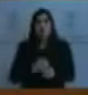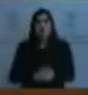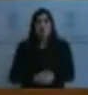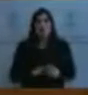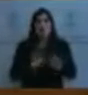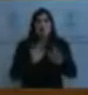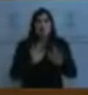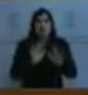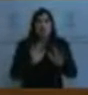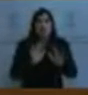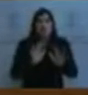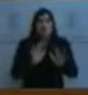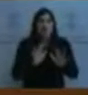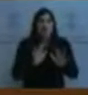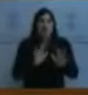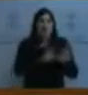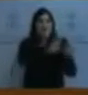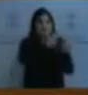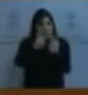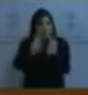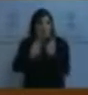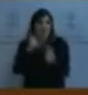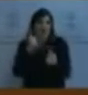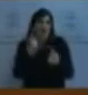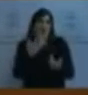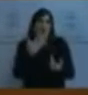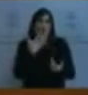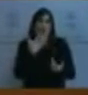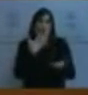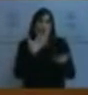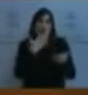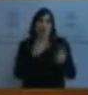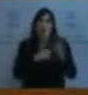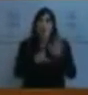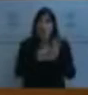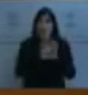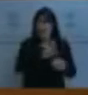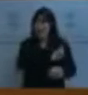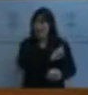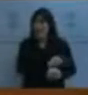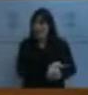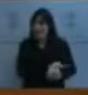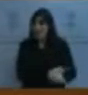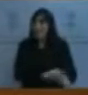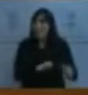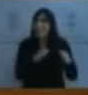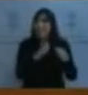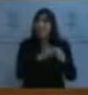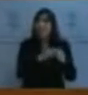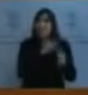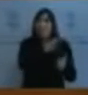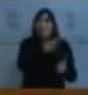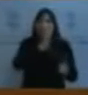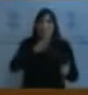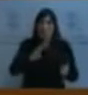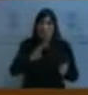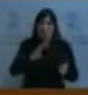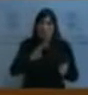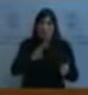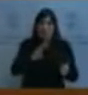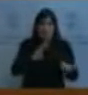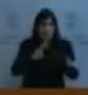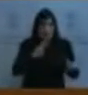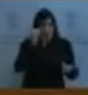por ejemplo puede ser la ley de deporte, ¿por qué el Grupo Parlamentario Popular toma la iniciativa? Bueno, porque nos parecía que la